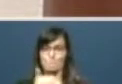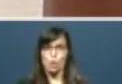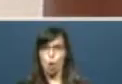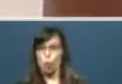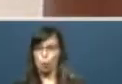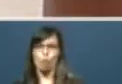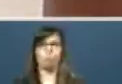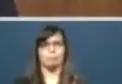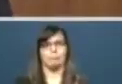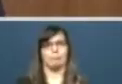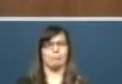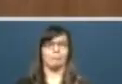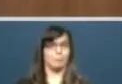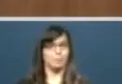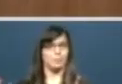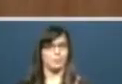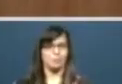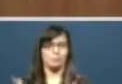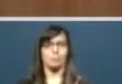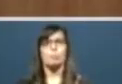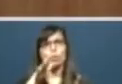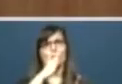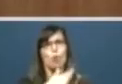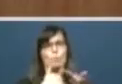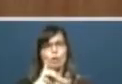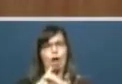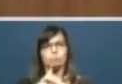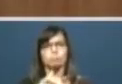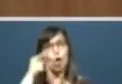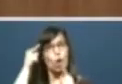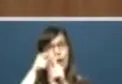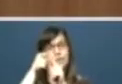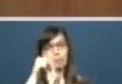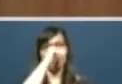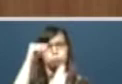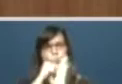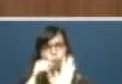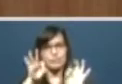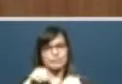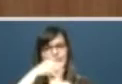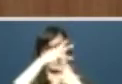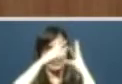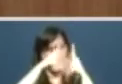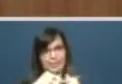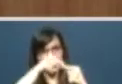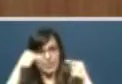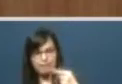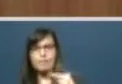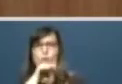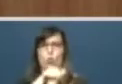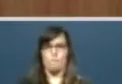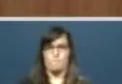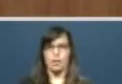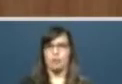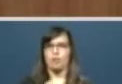eso nuestra comunidad cumplió con su objetivo de déficit en 2011 en 2012 y también lo hizo en 2013